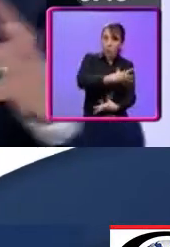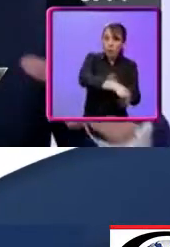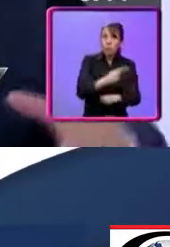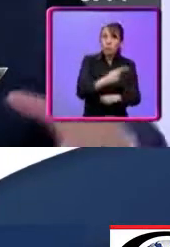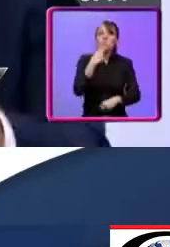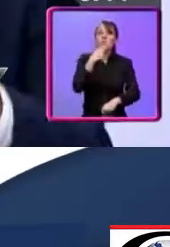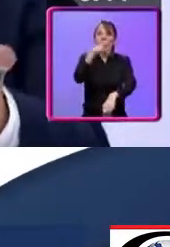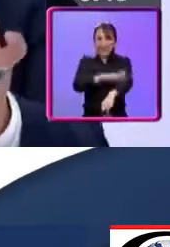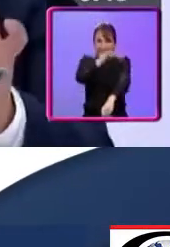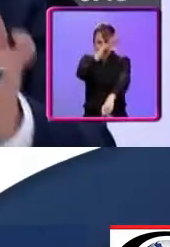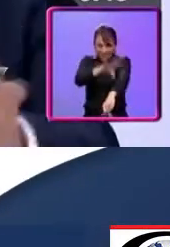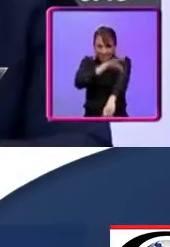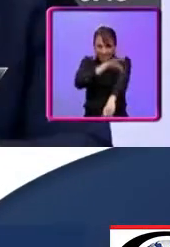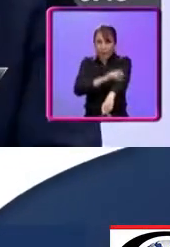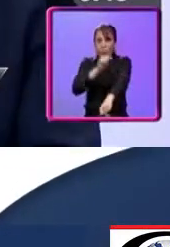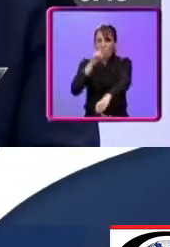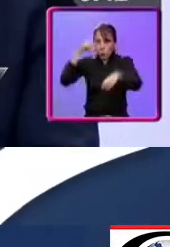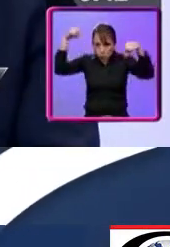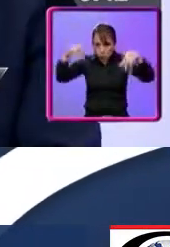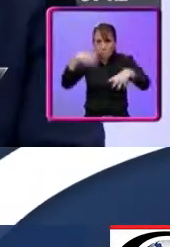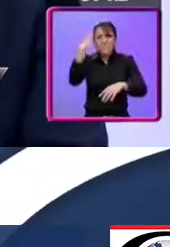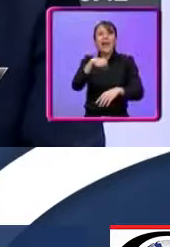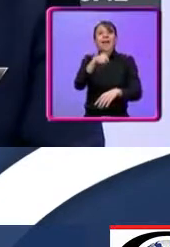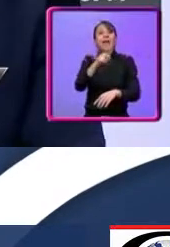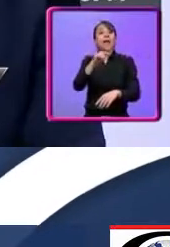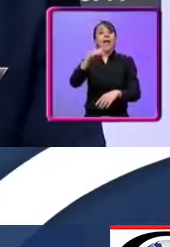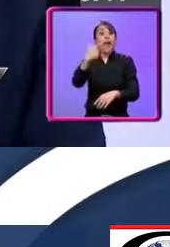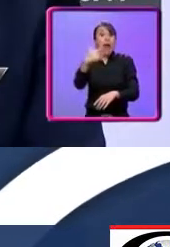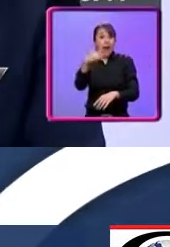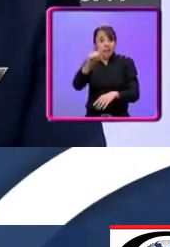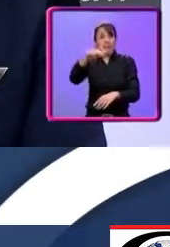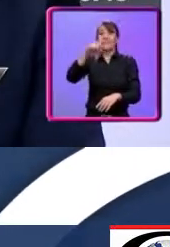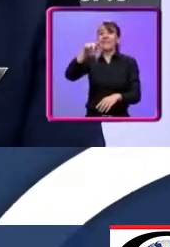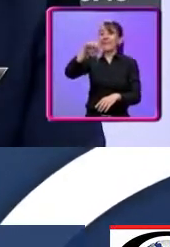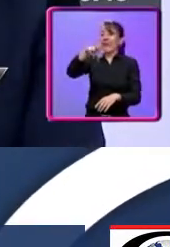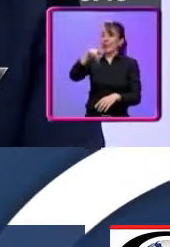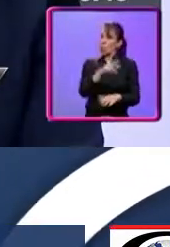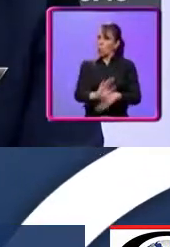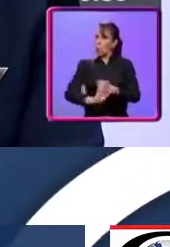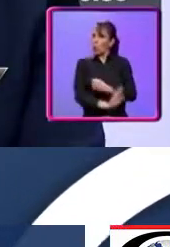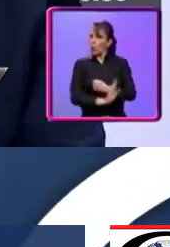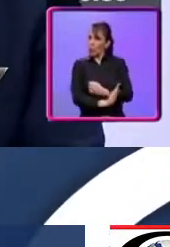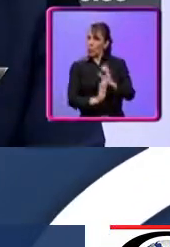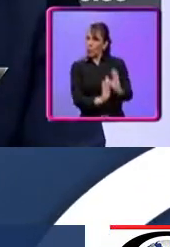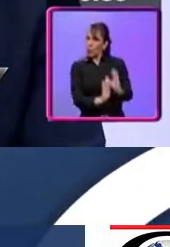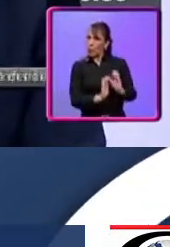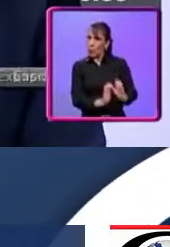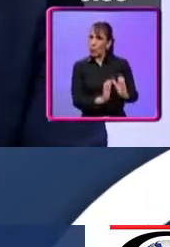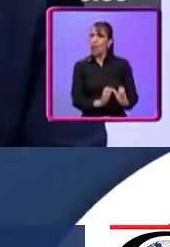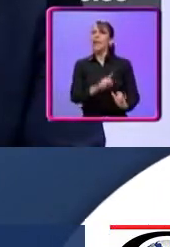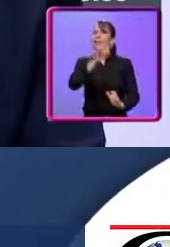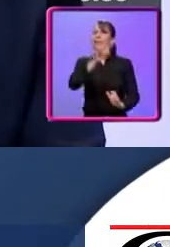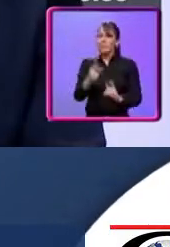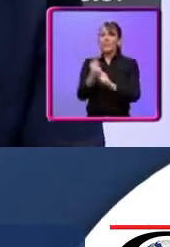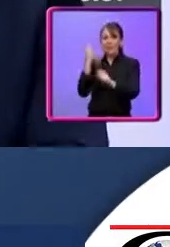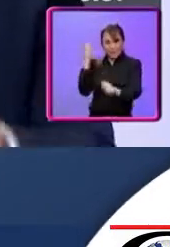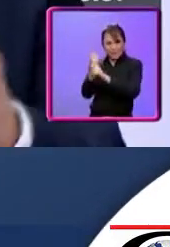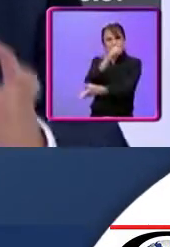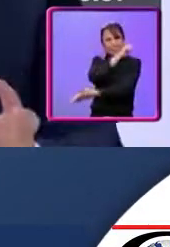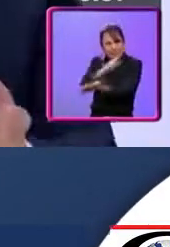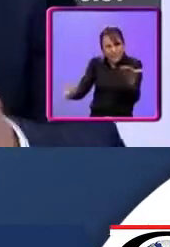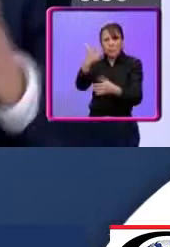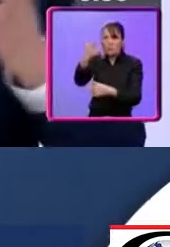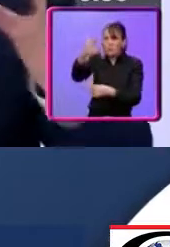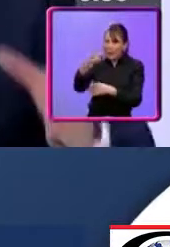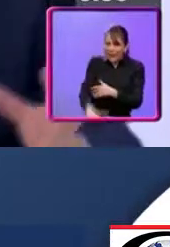de preferencia muy por abajo del PRI, del PAN, del PRD y de Morena, sin lugar a